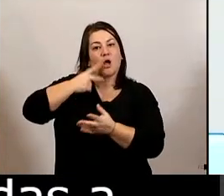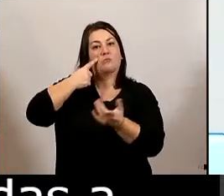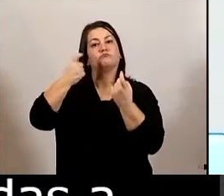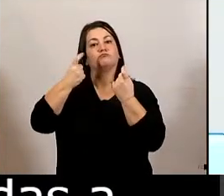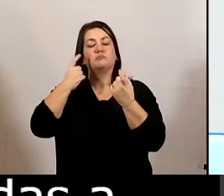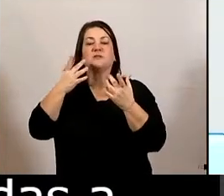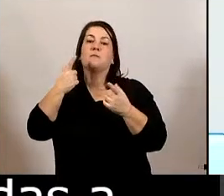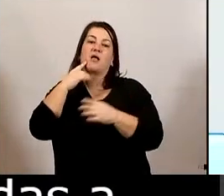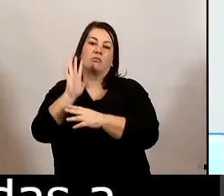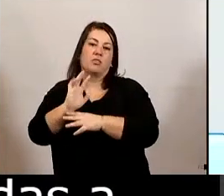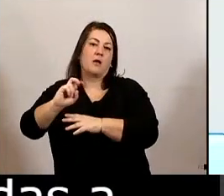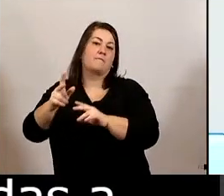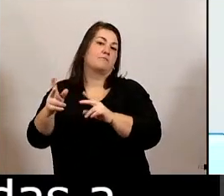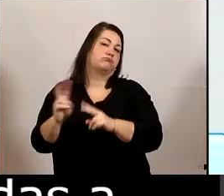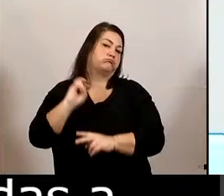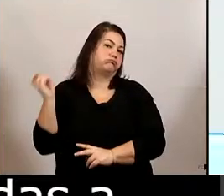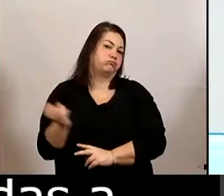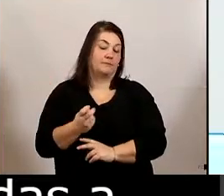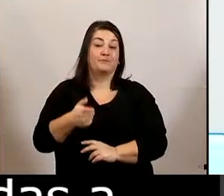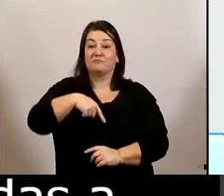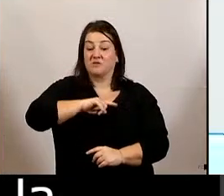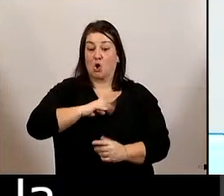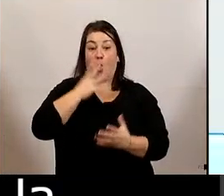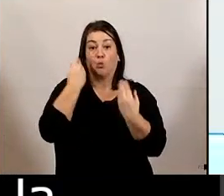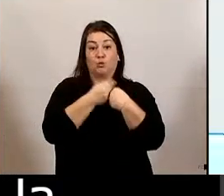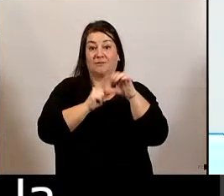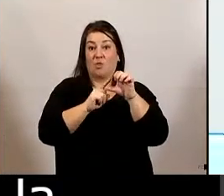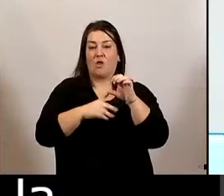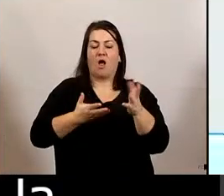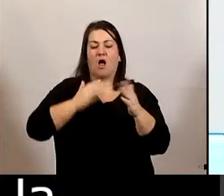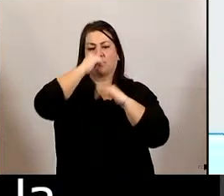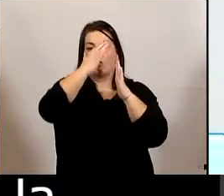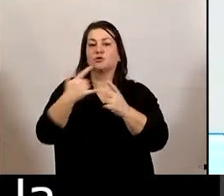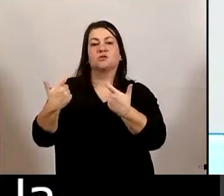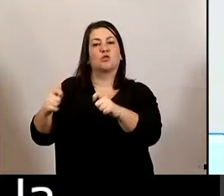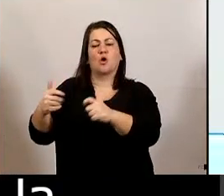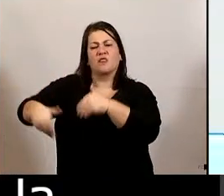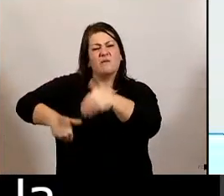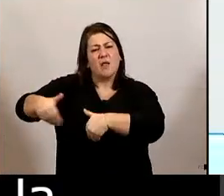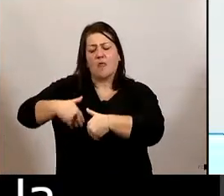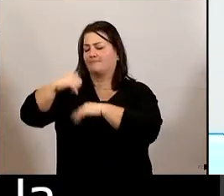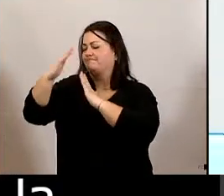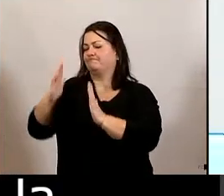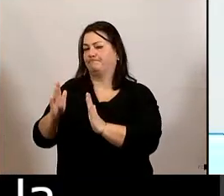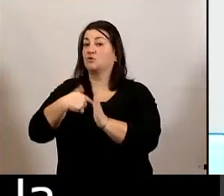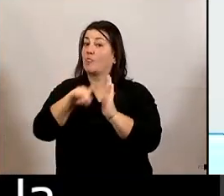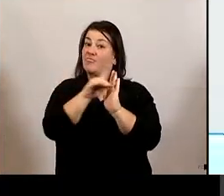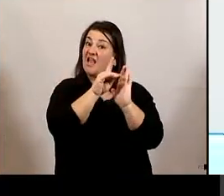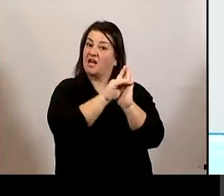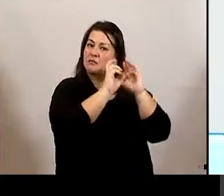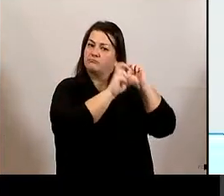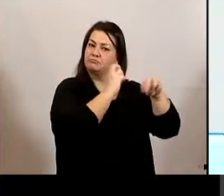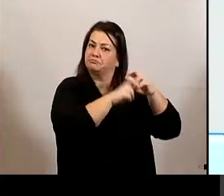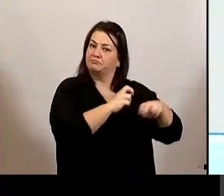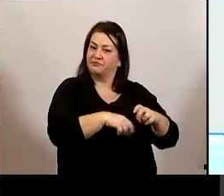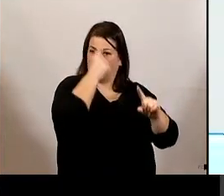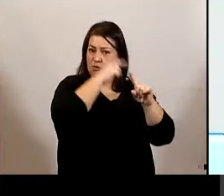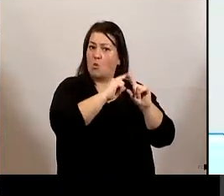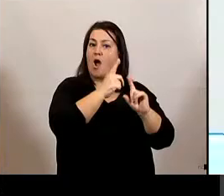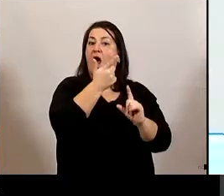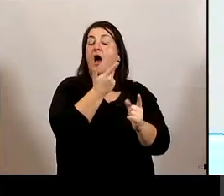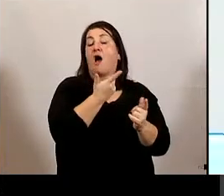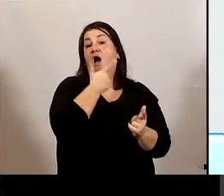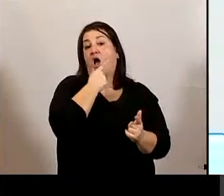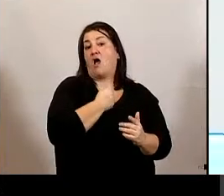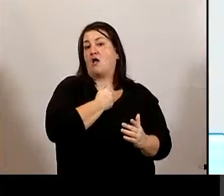audiovisual. Desde la Junta hemos atendido las demandas del sector y hemos actualizado los decretos que regulan las ayudas para simplificar